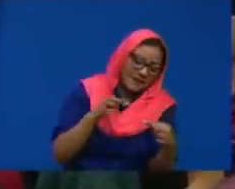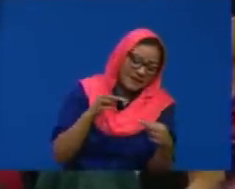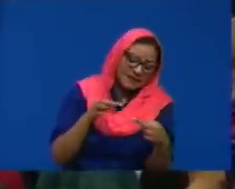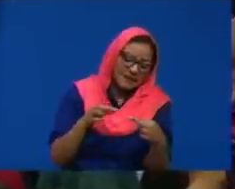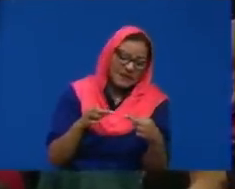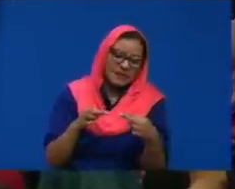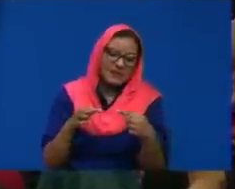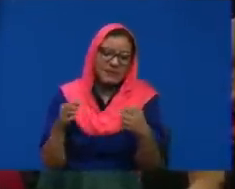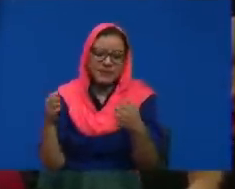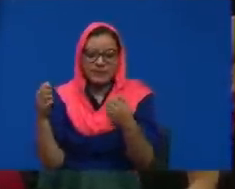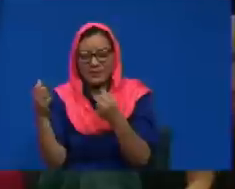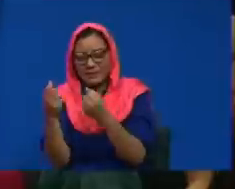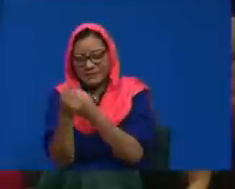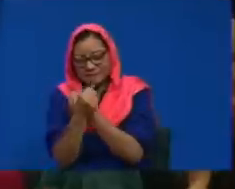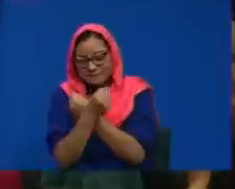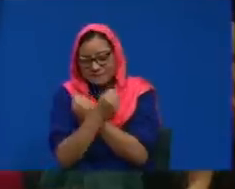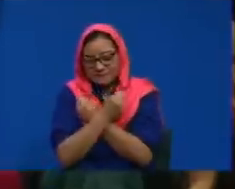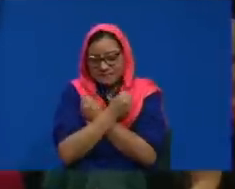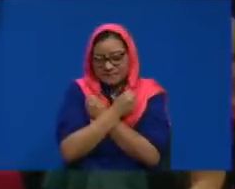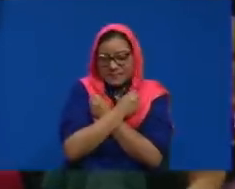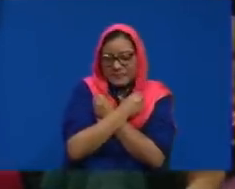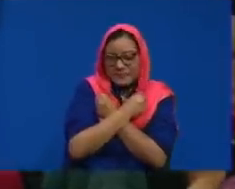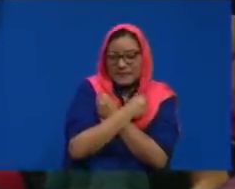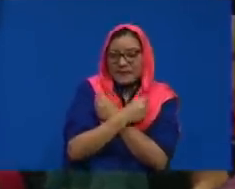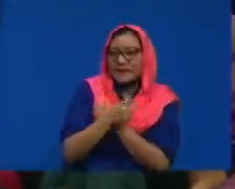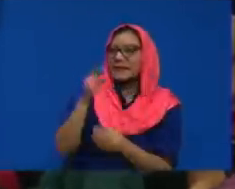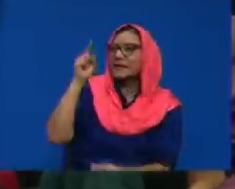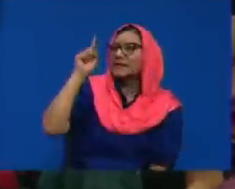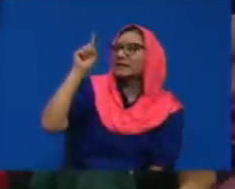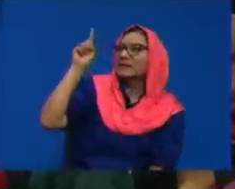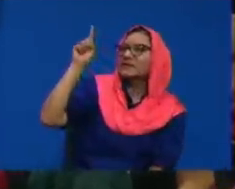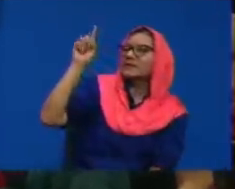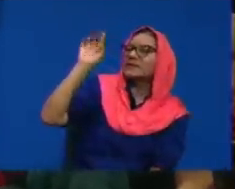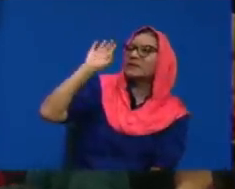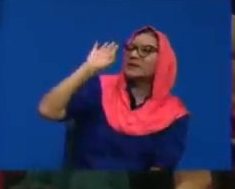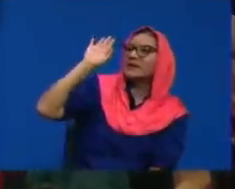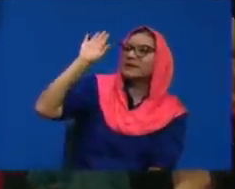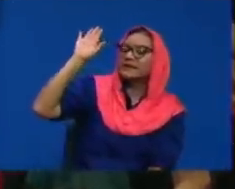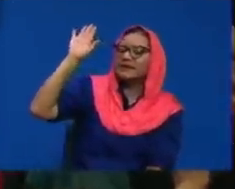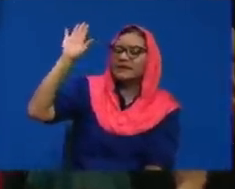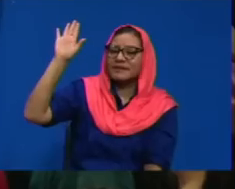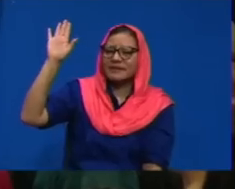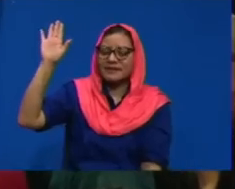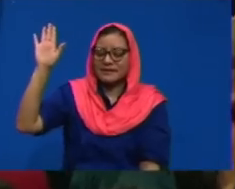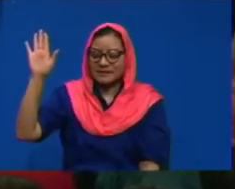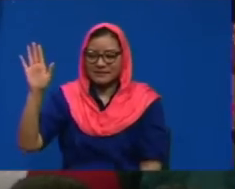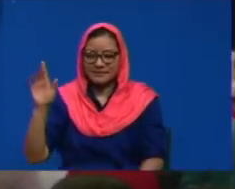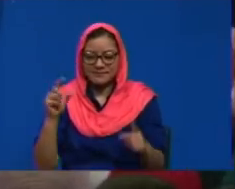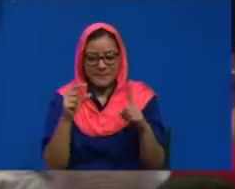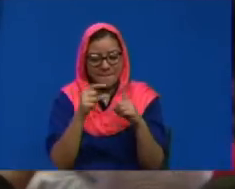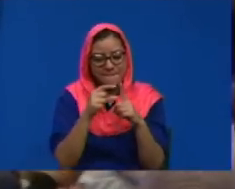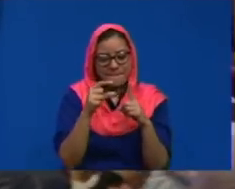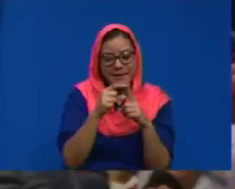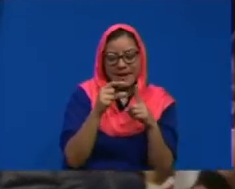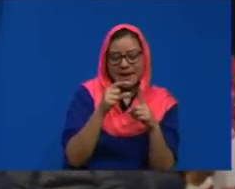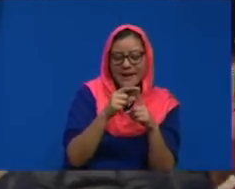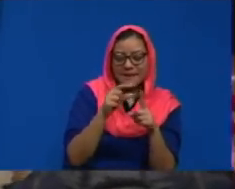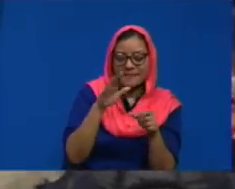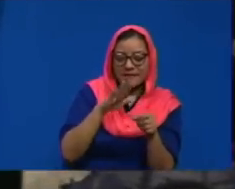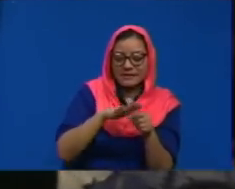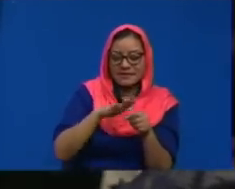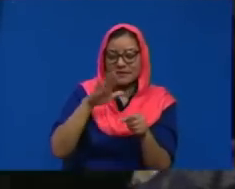Dios. Ofrenda de adoración, de alabanza a ti, Hijo de Dios,